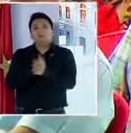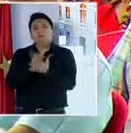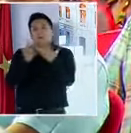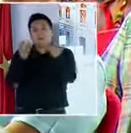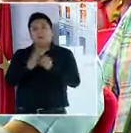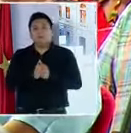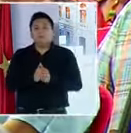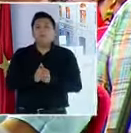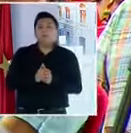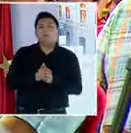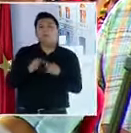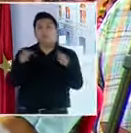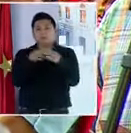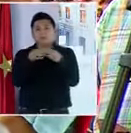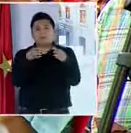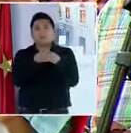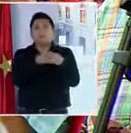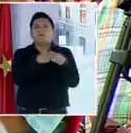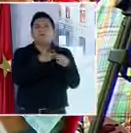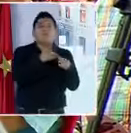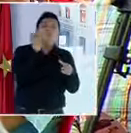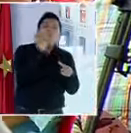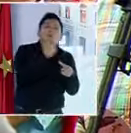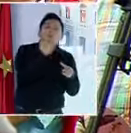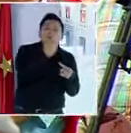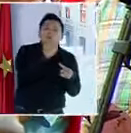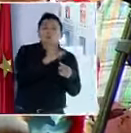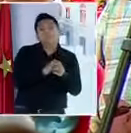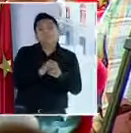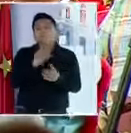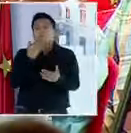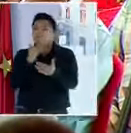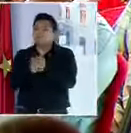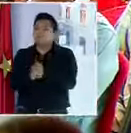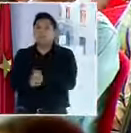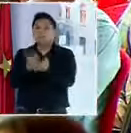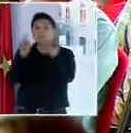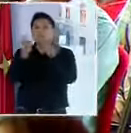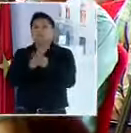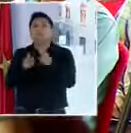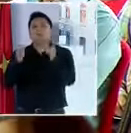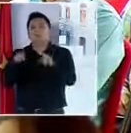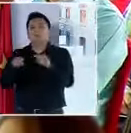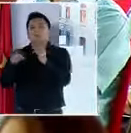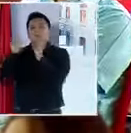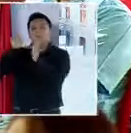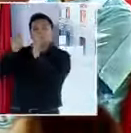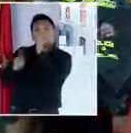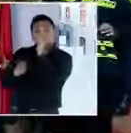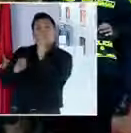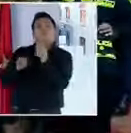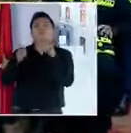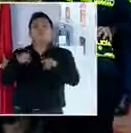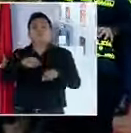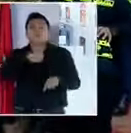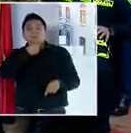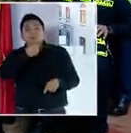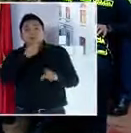comunal, a las asociaciones de mujeres, un saludo y un agradecimiento especial al Canal TRO, a la emisora Norte